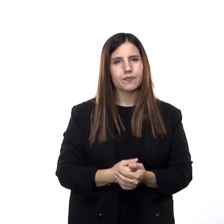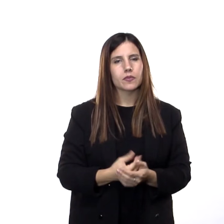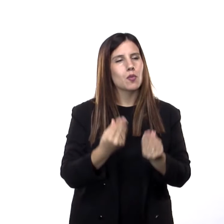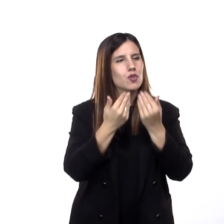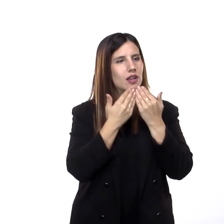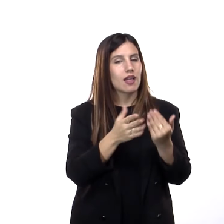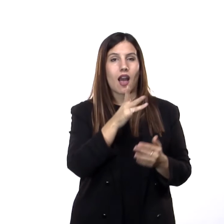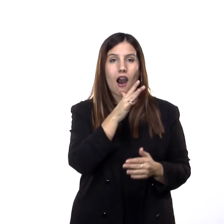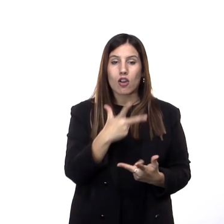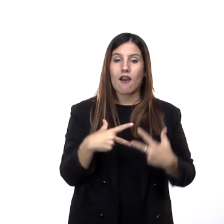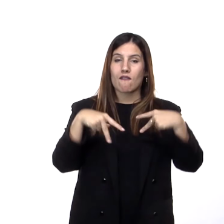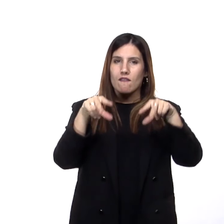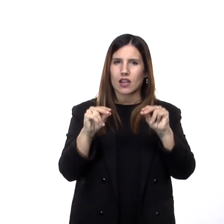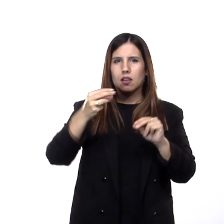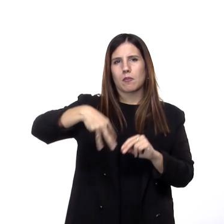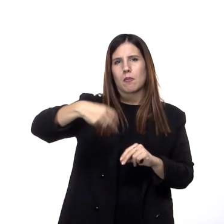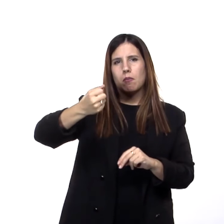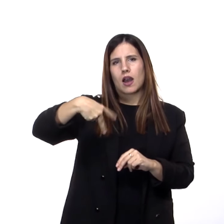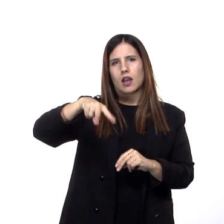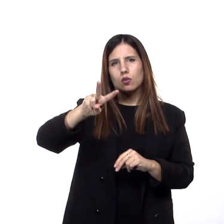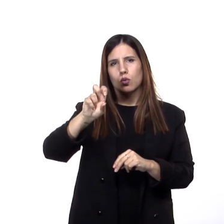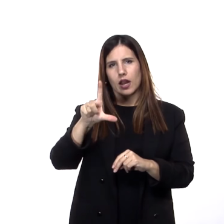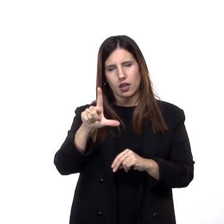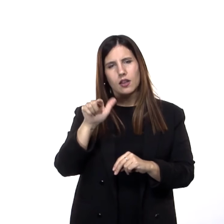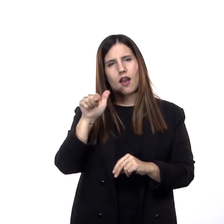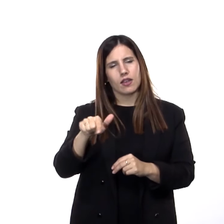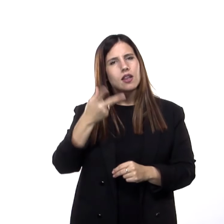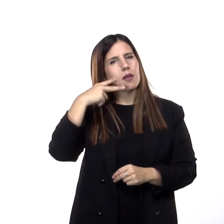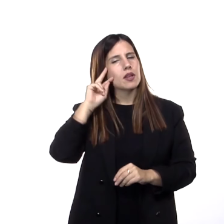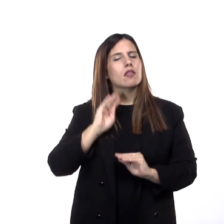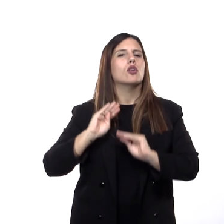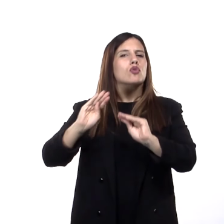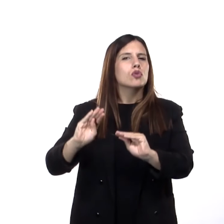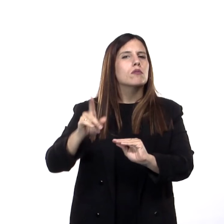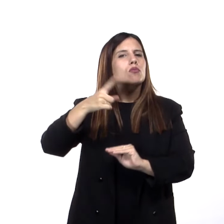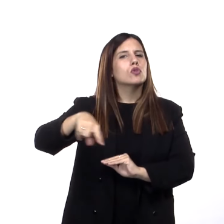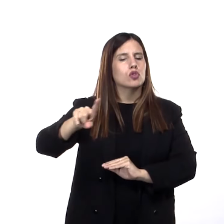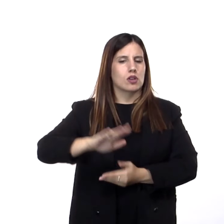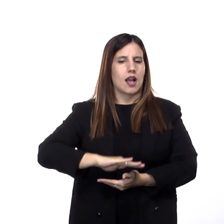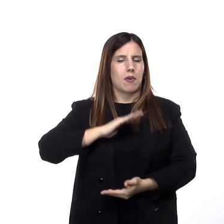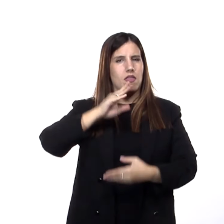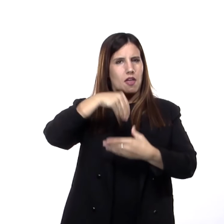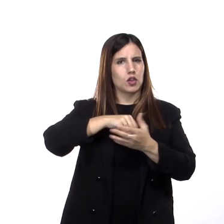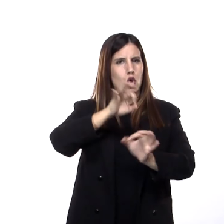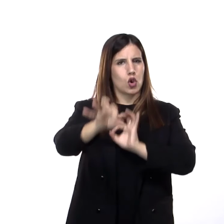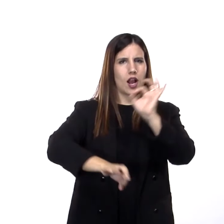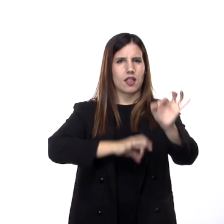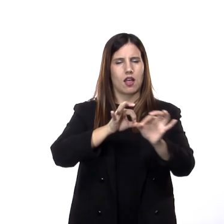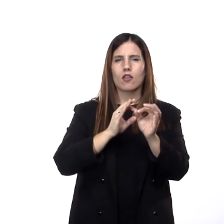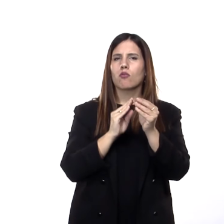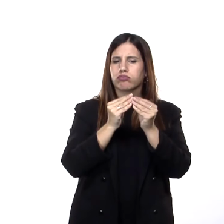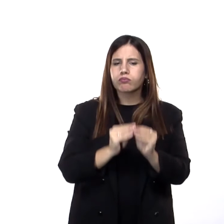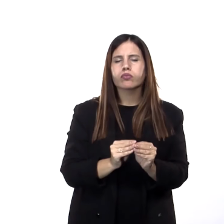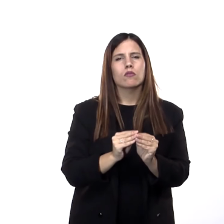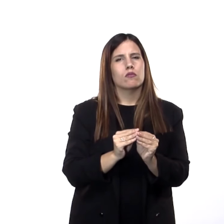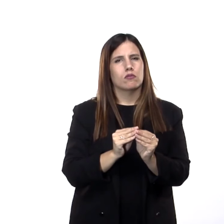con este panel manuel en tu experiencia sobre todo qué capacidades estáis vosotros también adoptando dentro de esa organización para abordar esos proyectos de